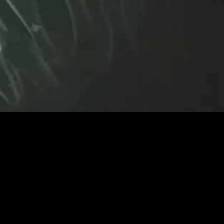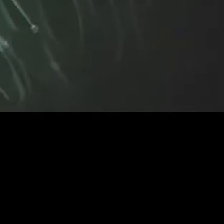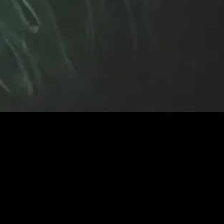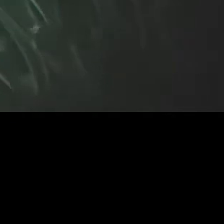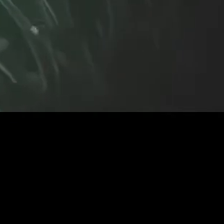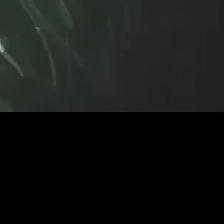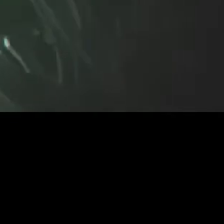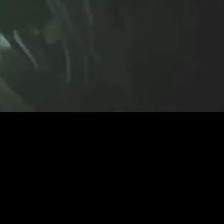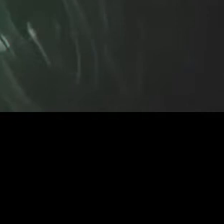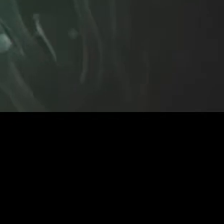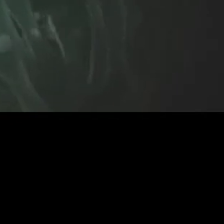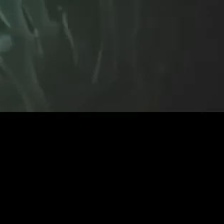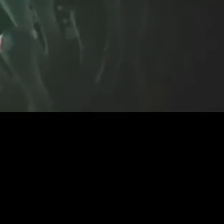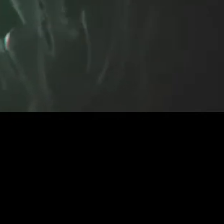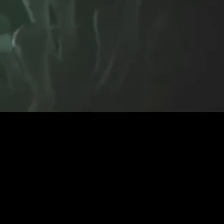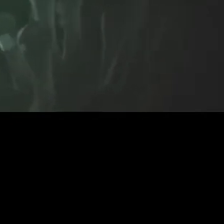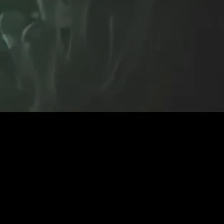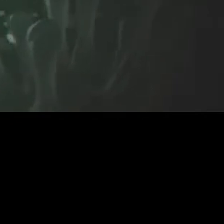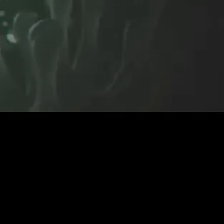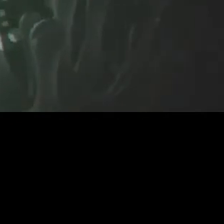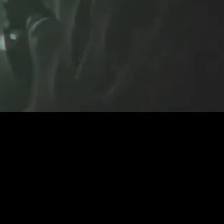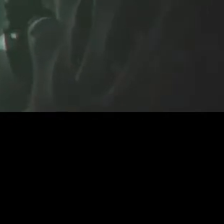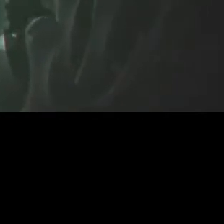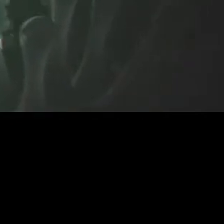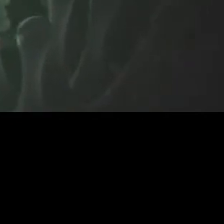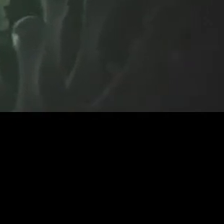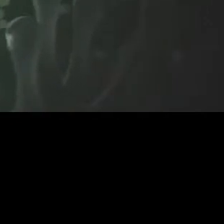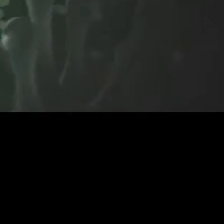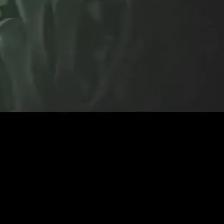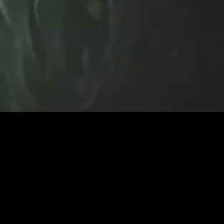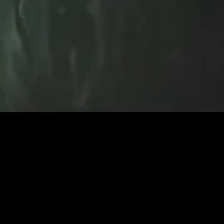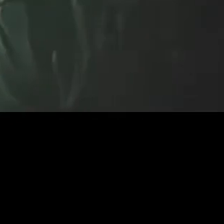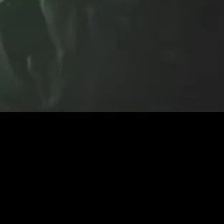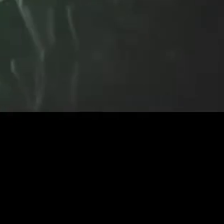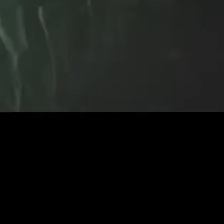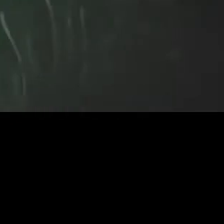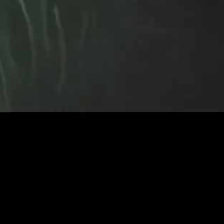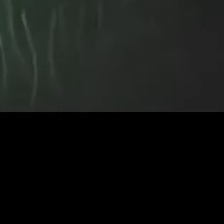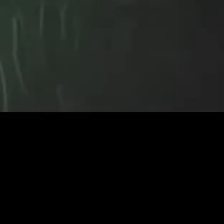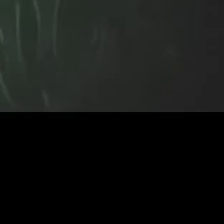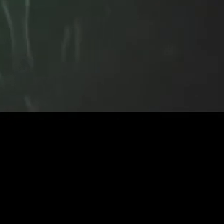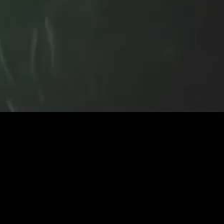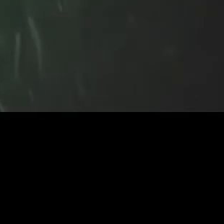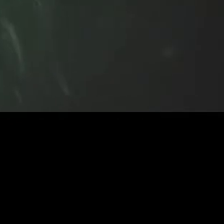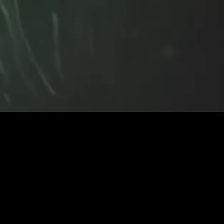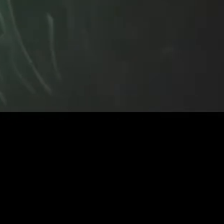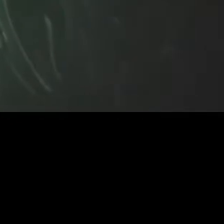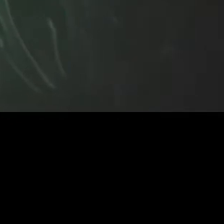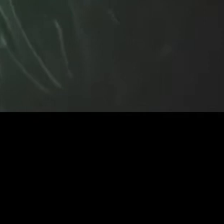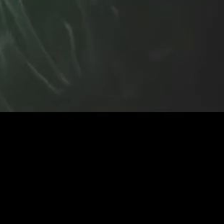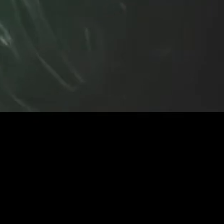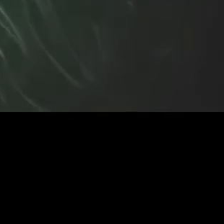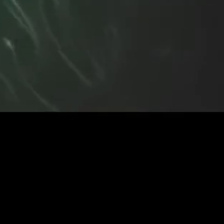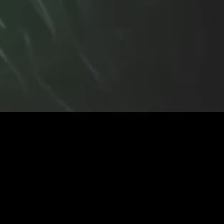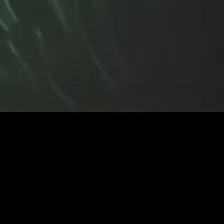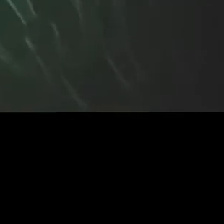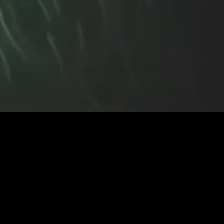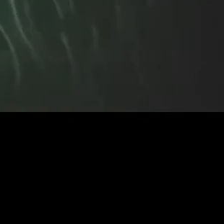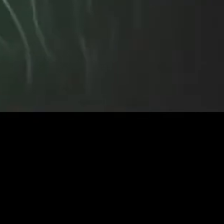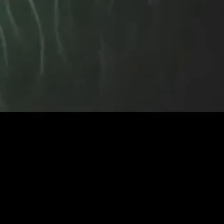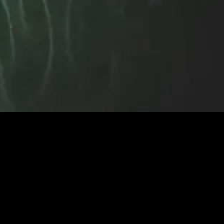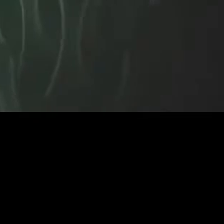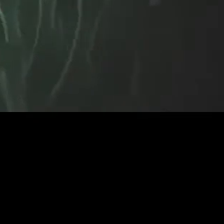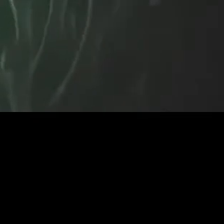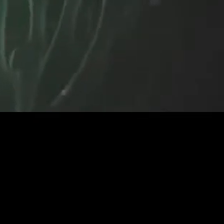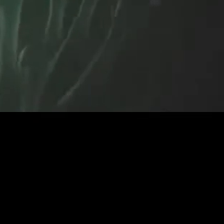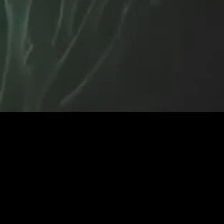2 cubrirse al toser o estornudar taparse con el codo flexionada o con un pañuelo que posteriormente